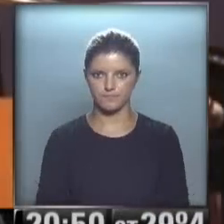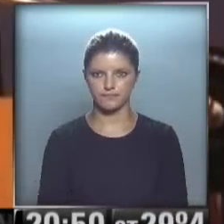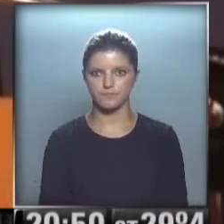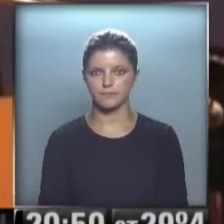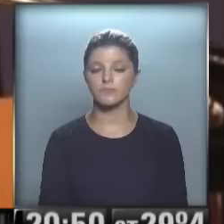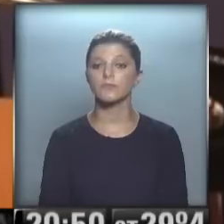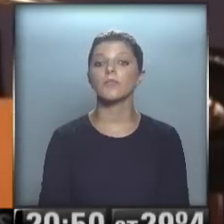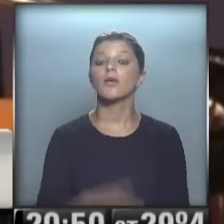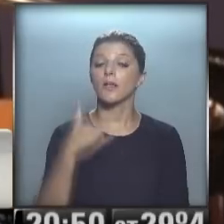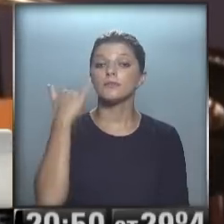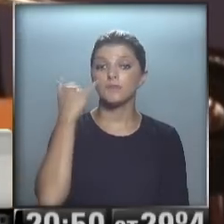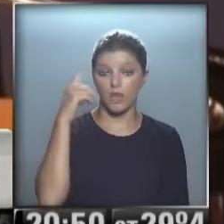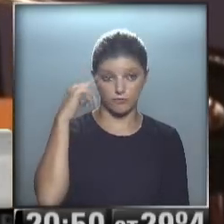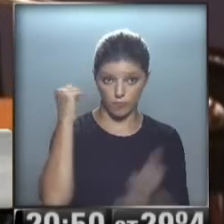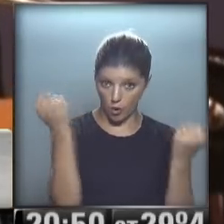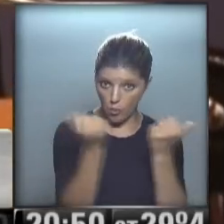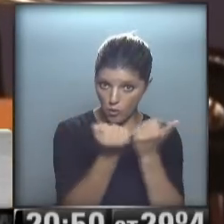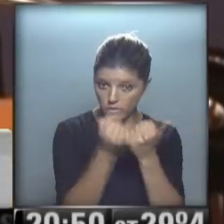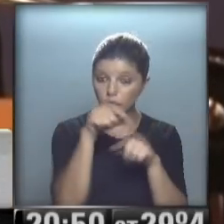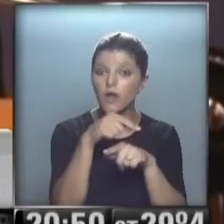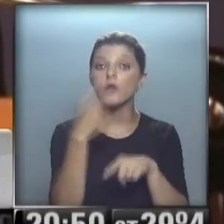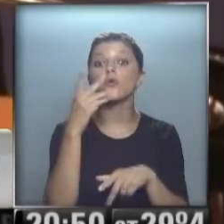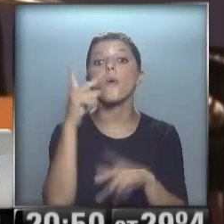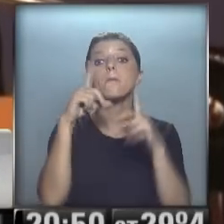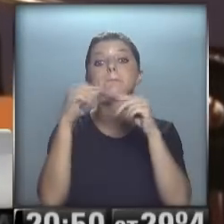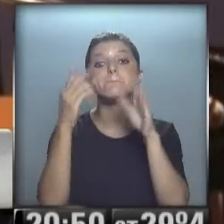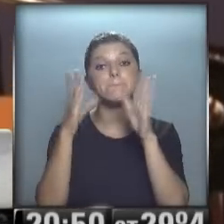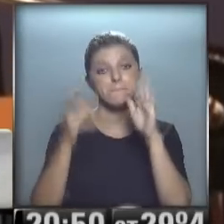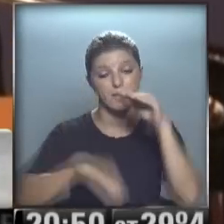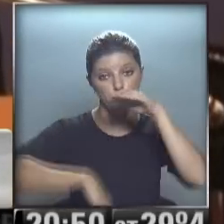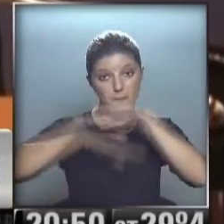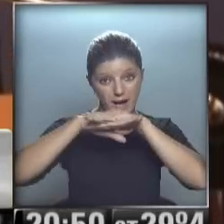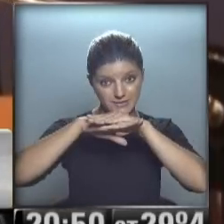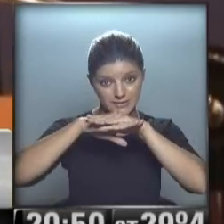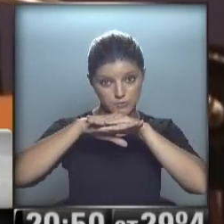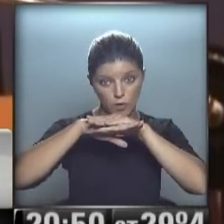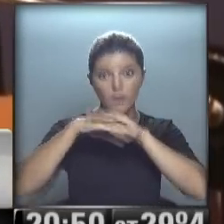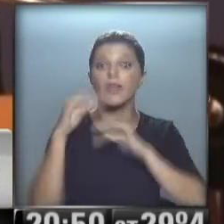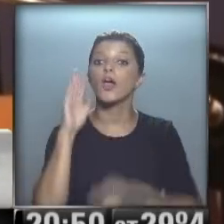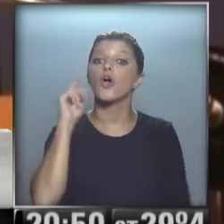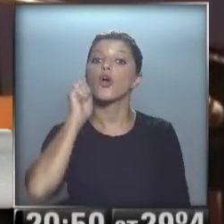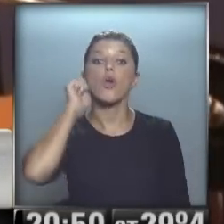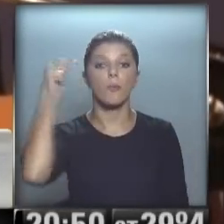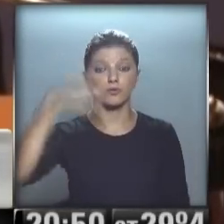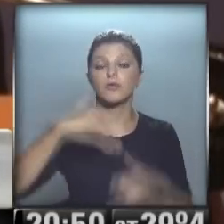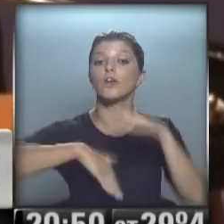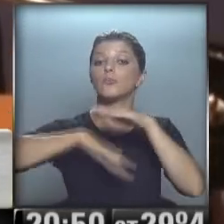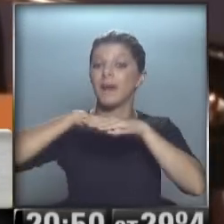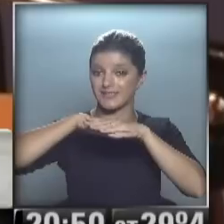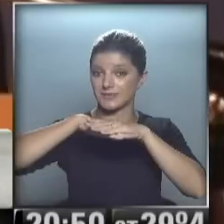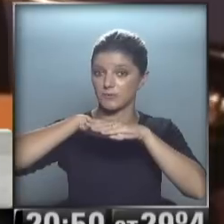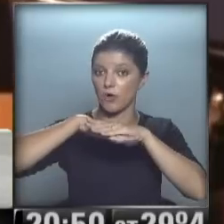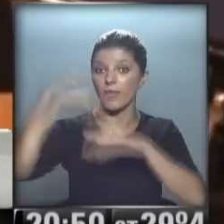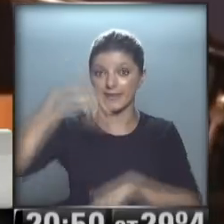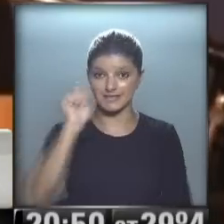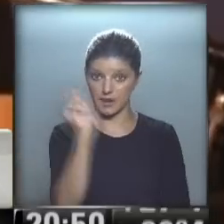Se ha establecido en ese acuerdo un precio máximo de incremento de los combustibles para este